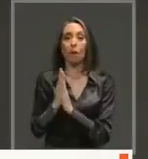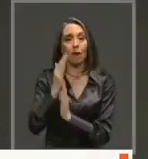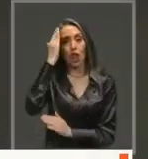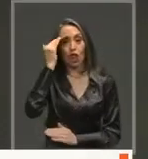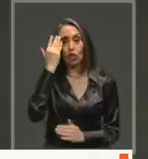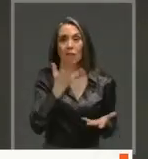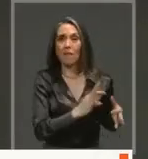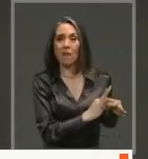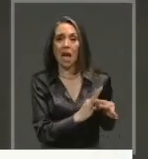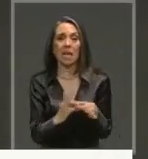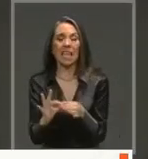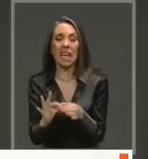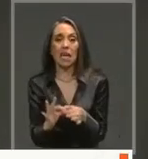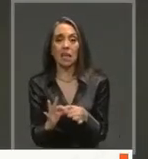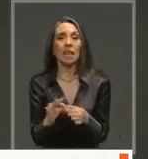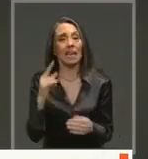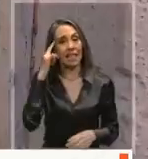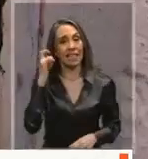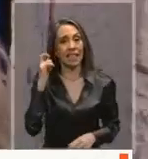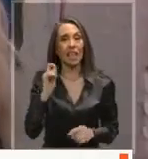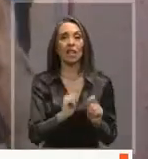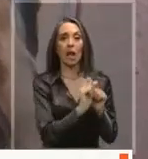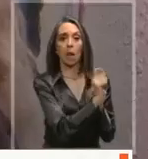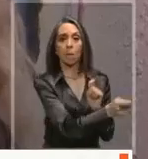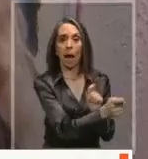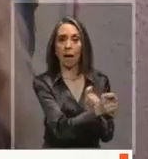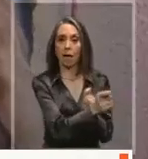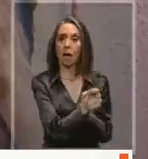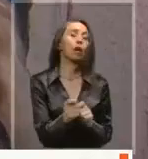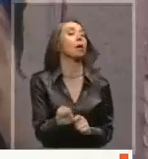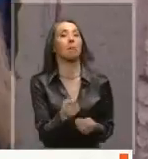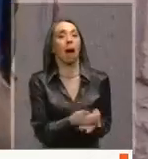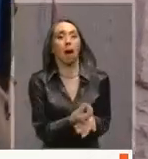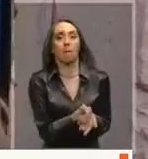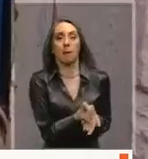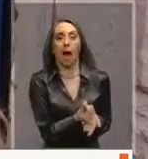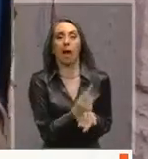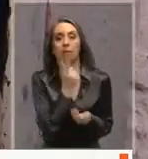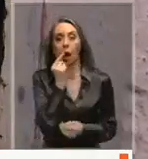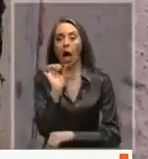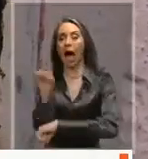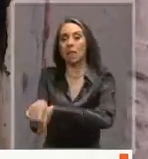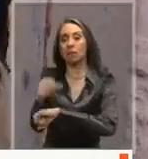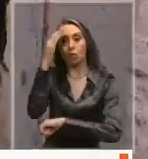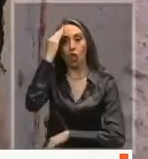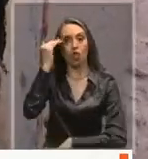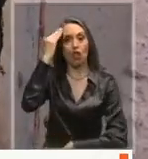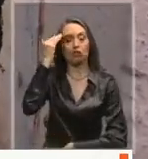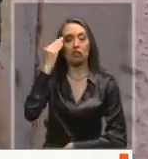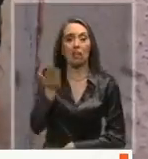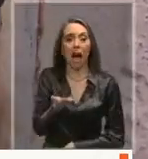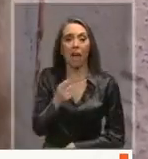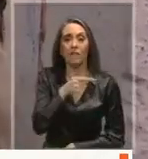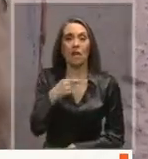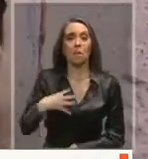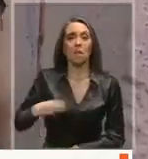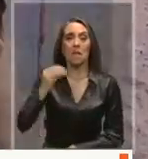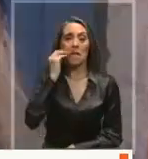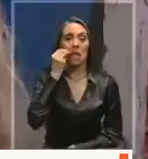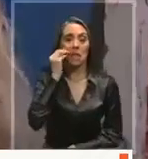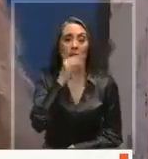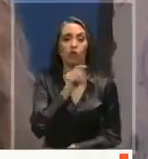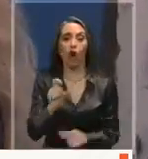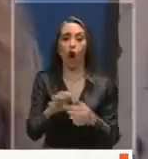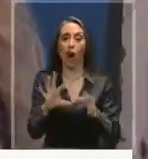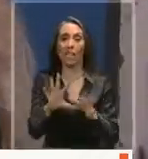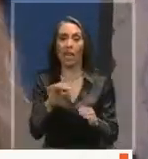qué se trataba y que cree que fue pagado. Y para tener unas monedas, él lo aceptó, pero sin saber de que era esto tan grave.